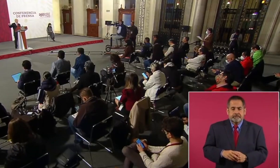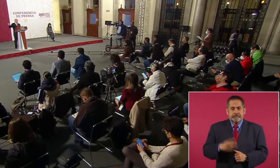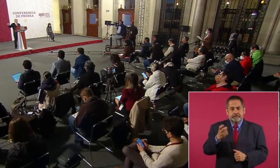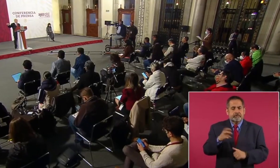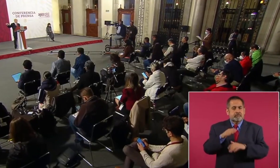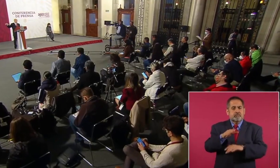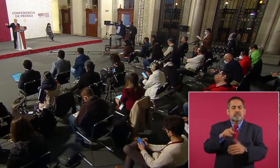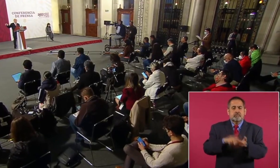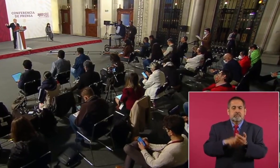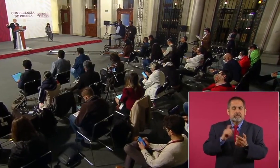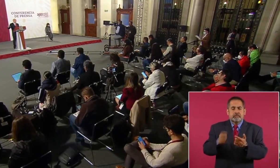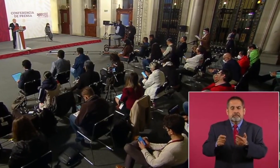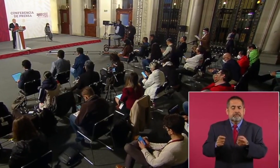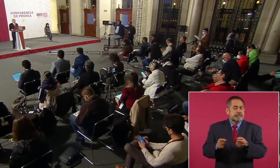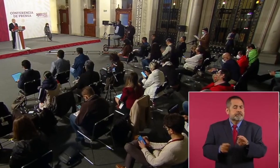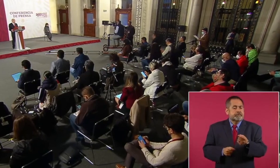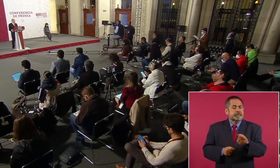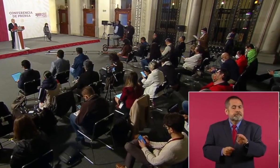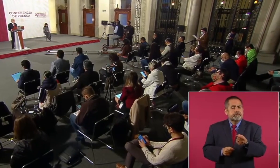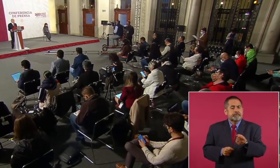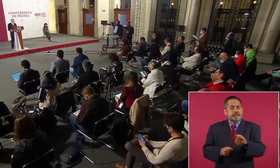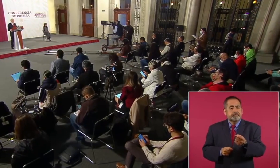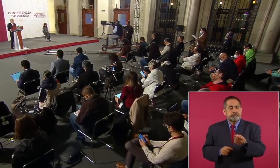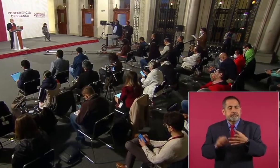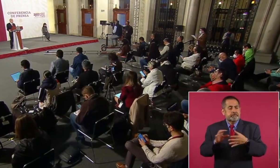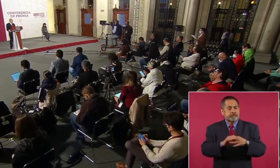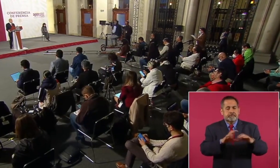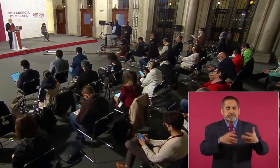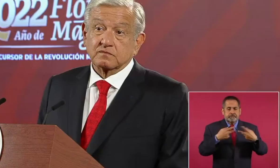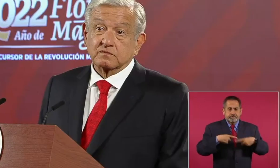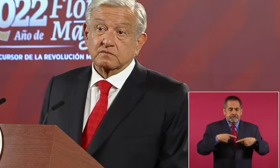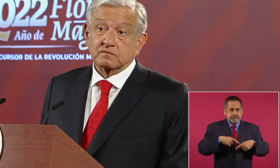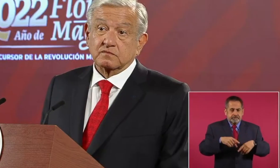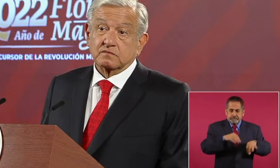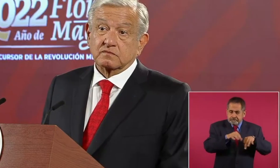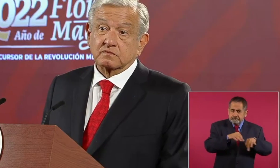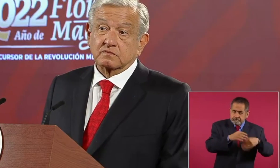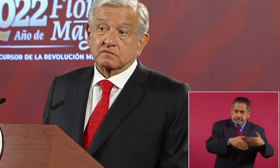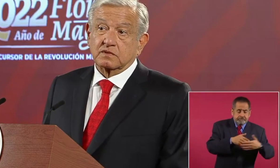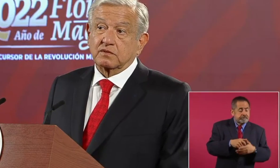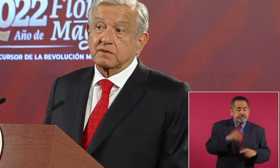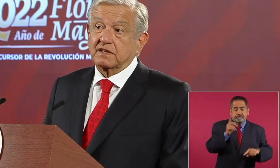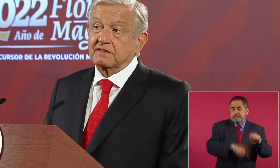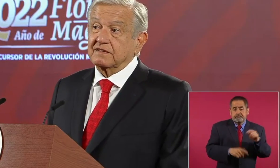tema. Cuando participo en las reuniones de la Federación Mundial de Sordos está presente el tema.